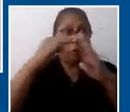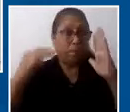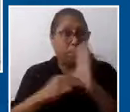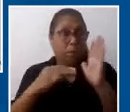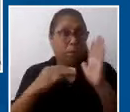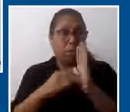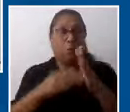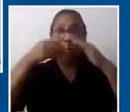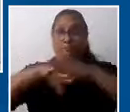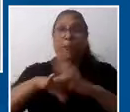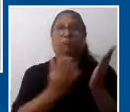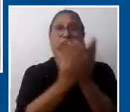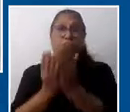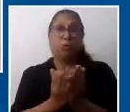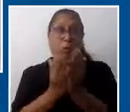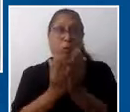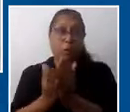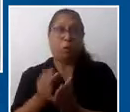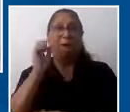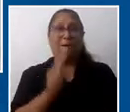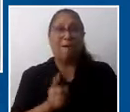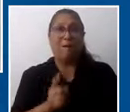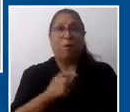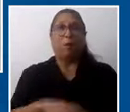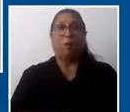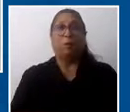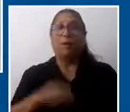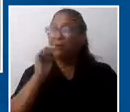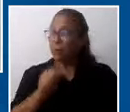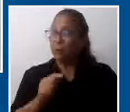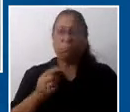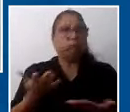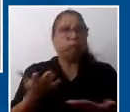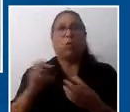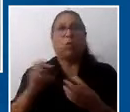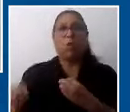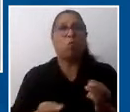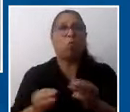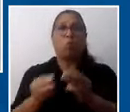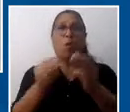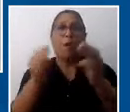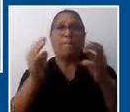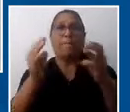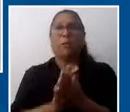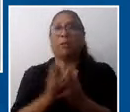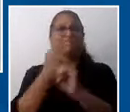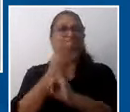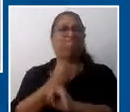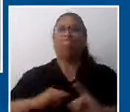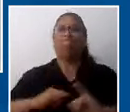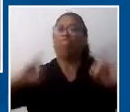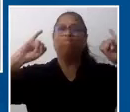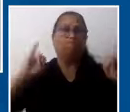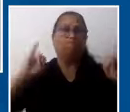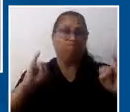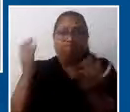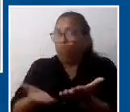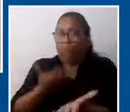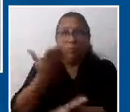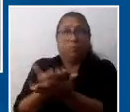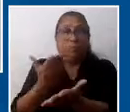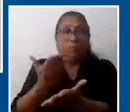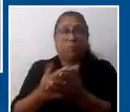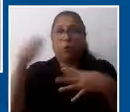en el centro educativo corre de una manera, digamos, independiente a la presentación de esos